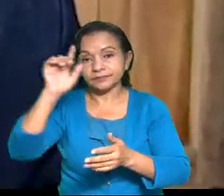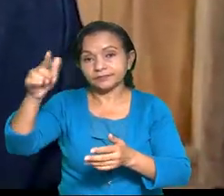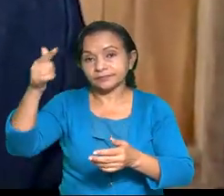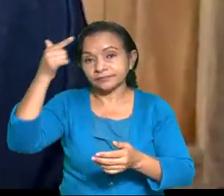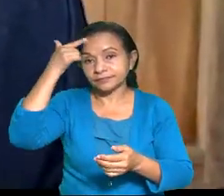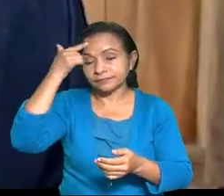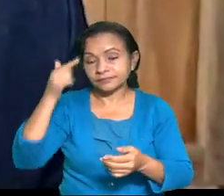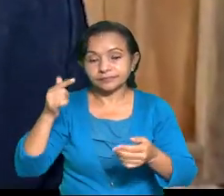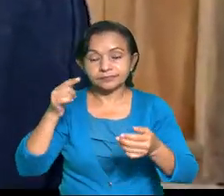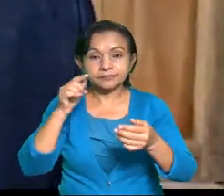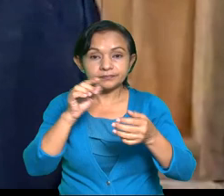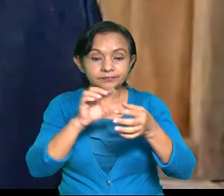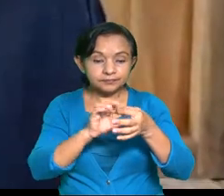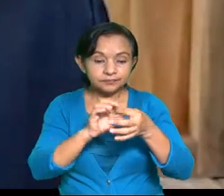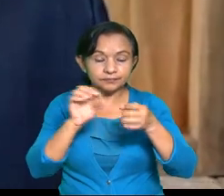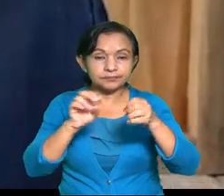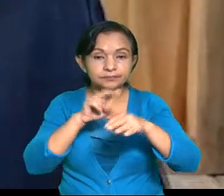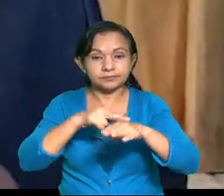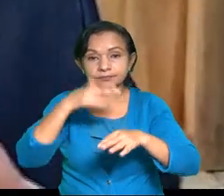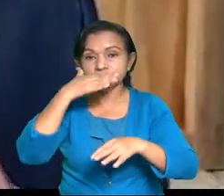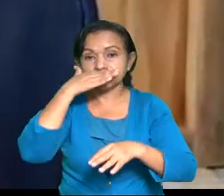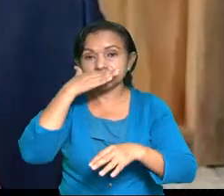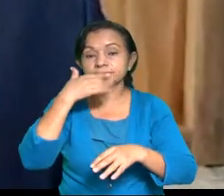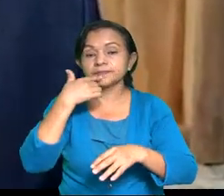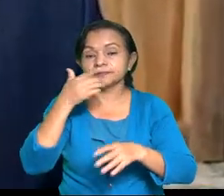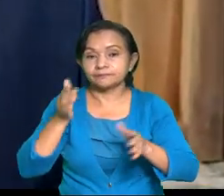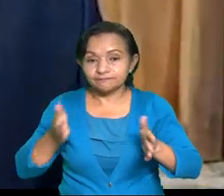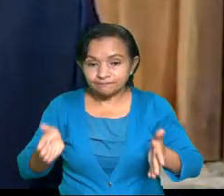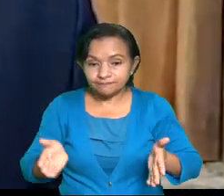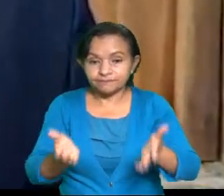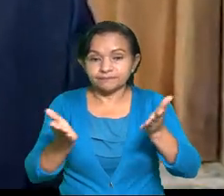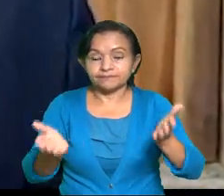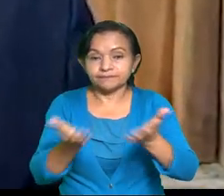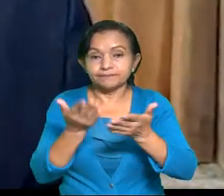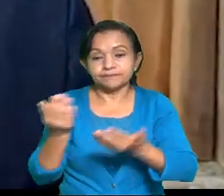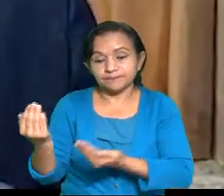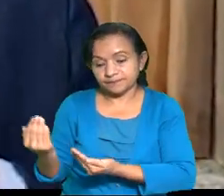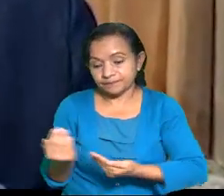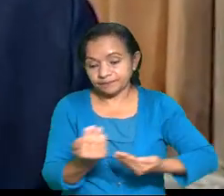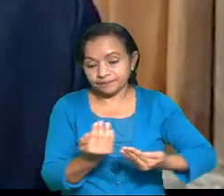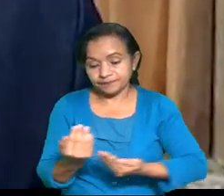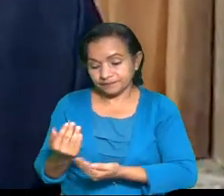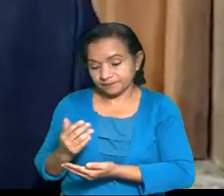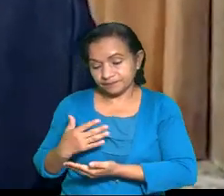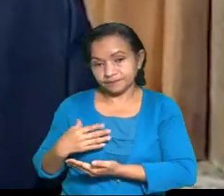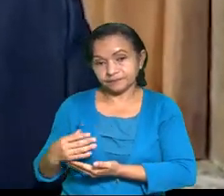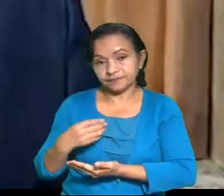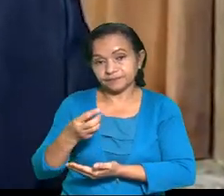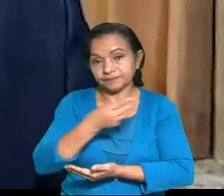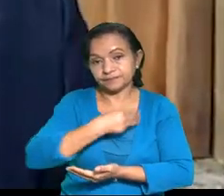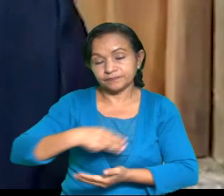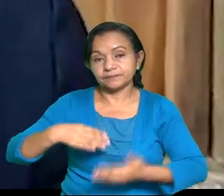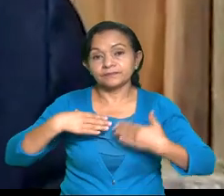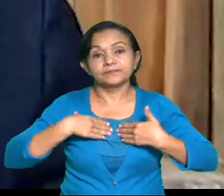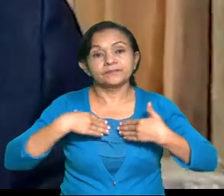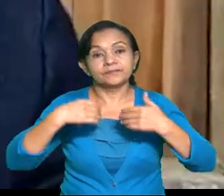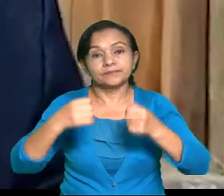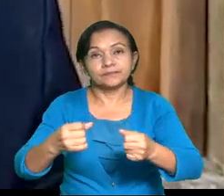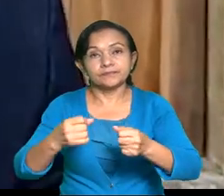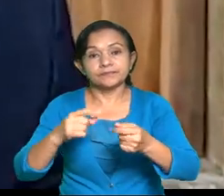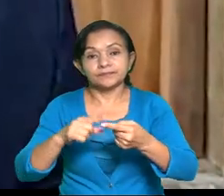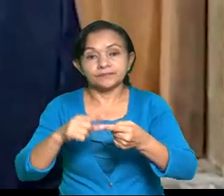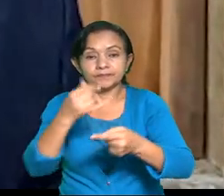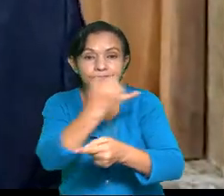de Reconciliación y Unidad Nacional promueve la lactancia materna a través del Ministerio de Salud, por medio